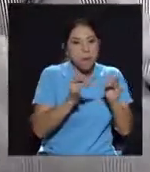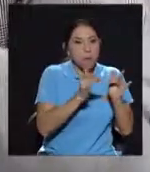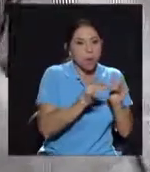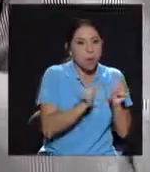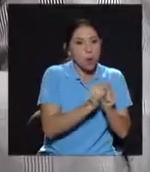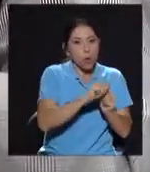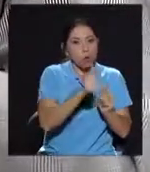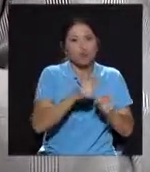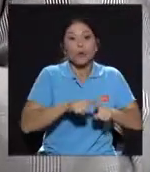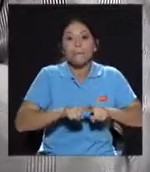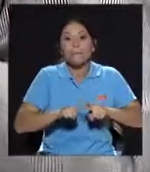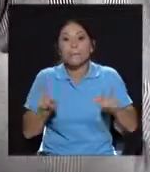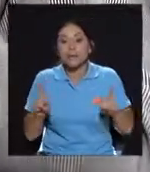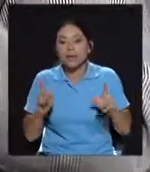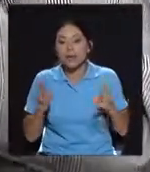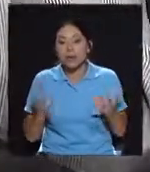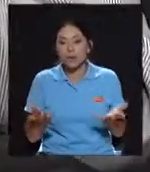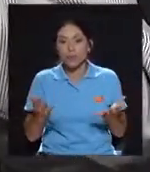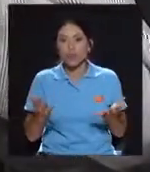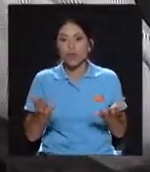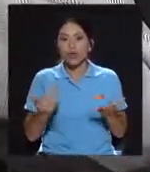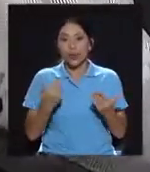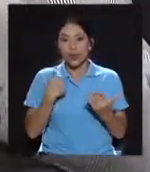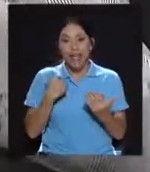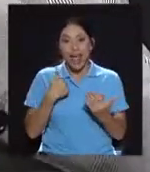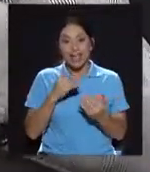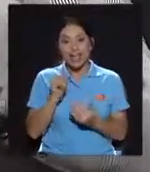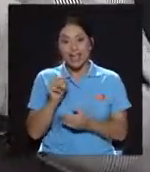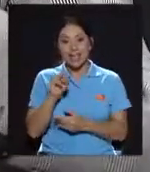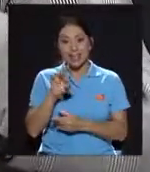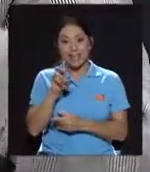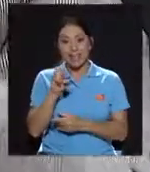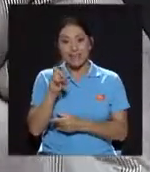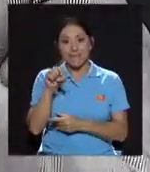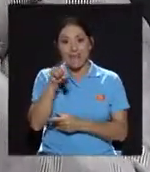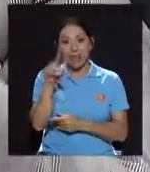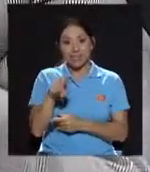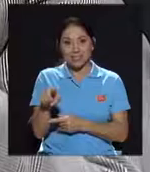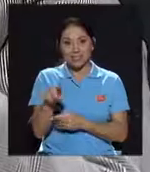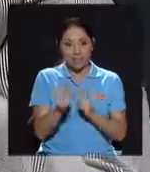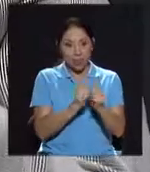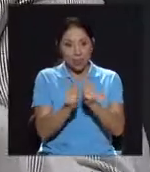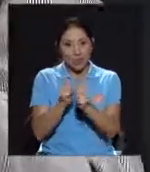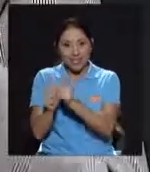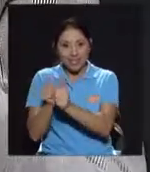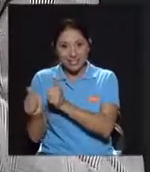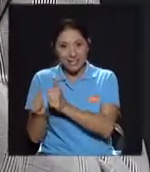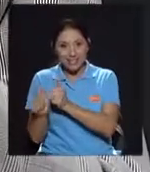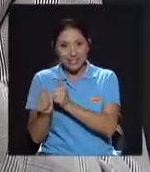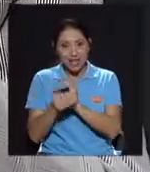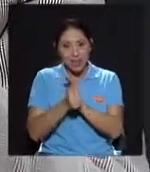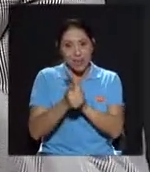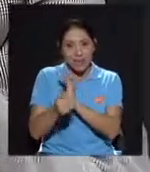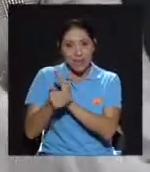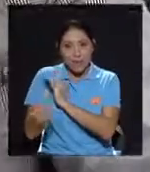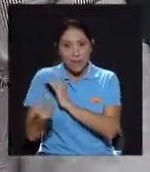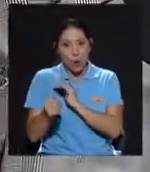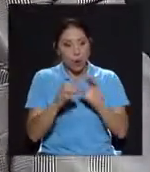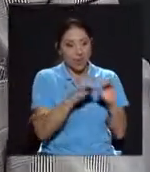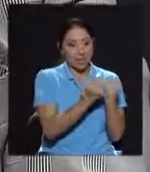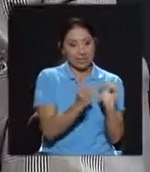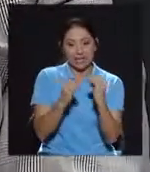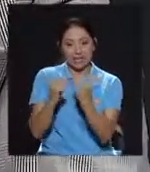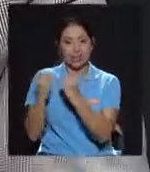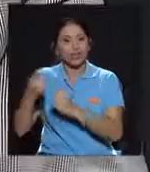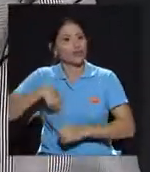interés e interfaz de competencias entre las organizaciones normalmente hemos sido malos y ahí hay dificultades